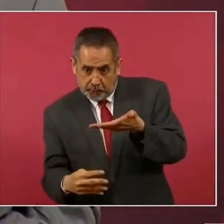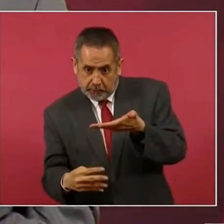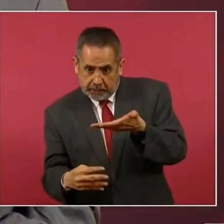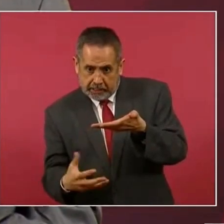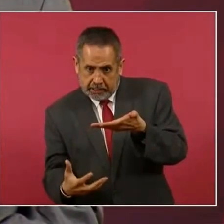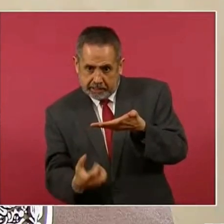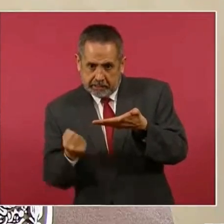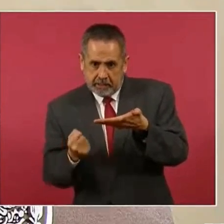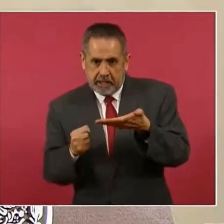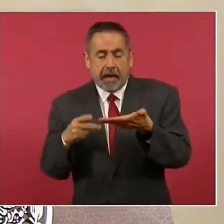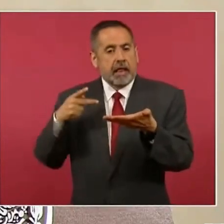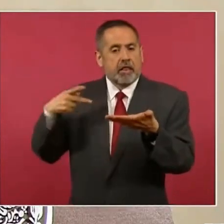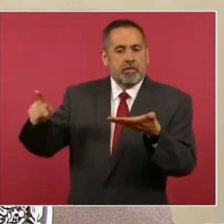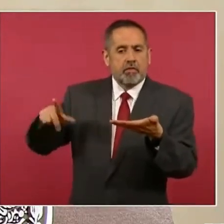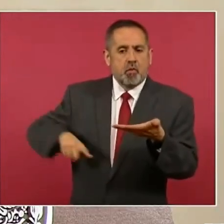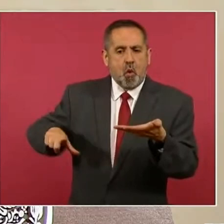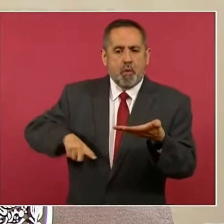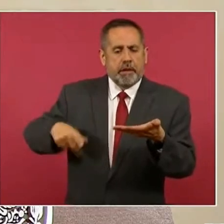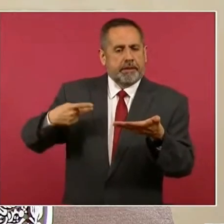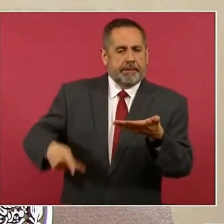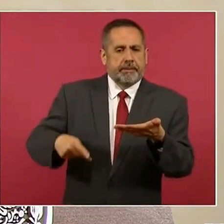por la nación.